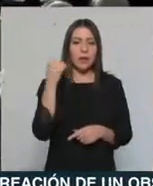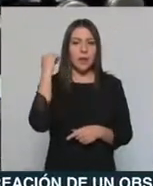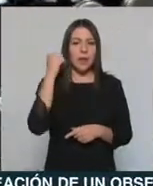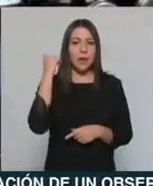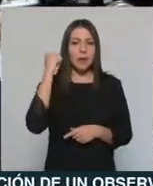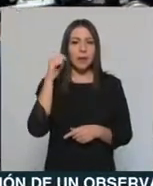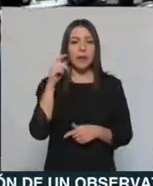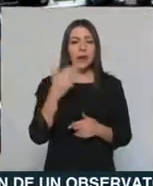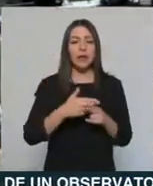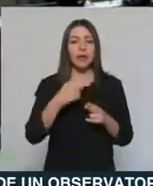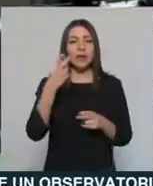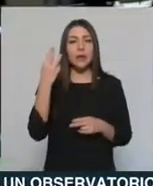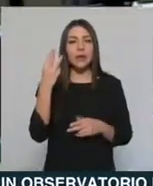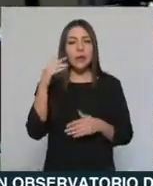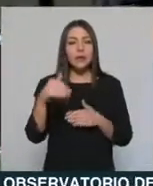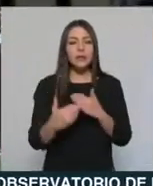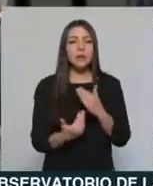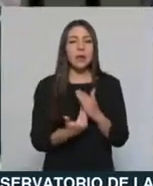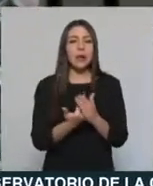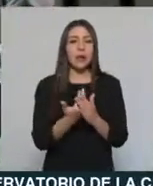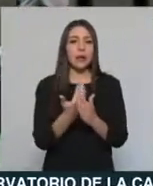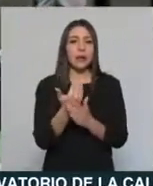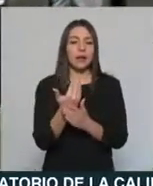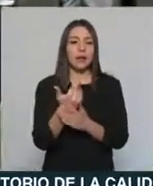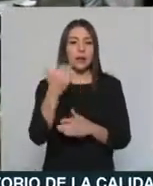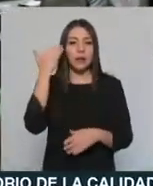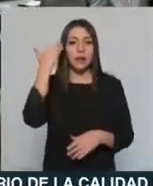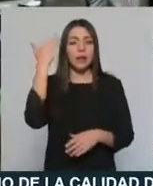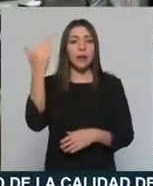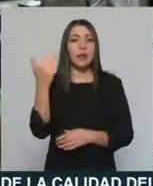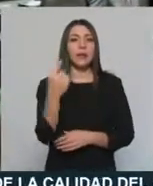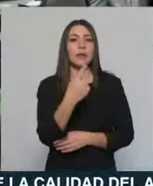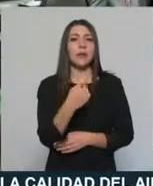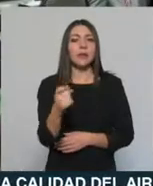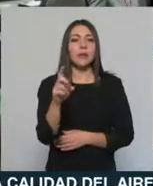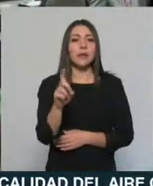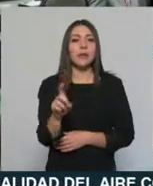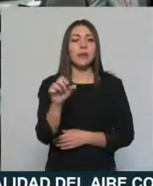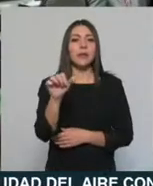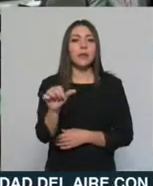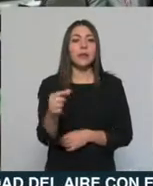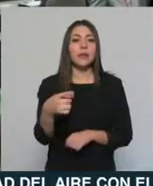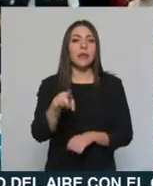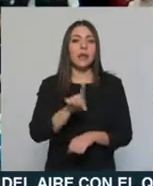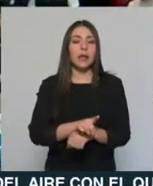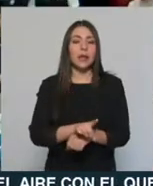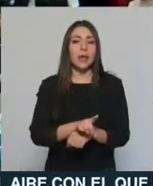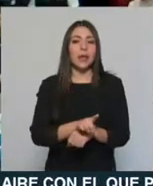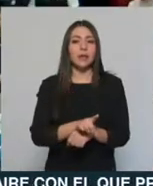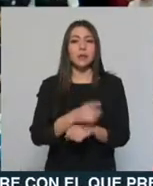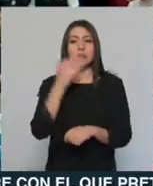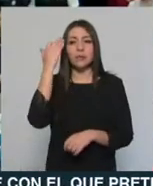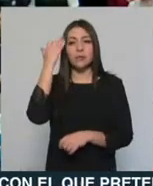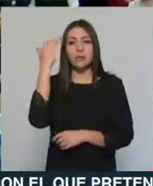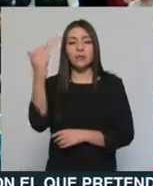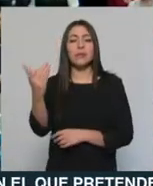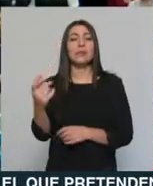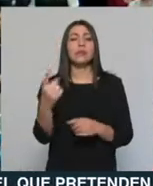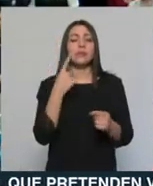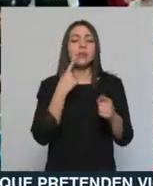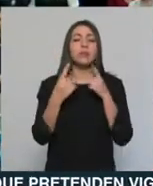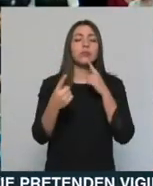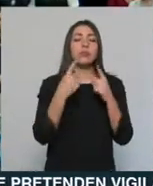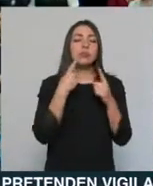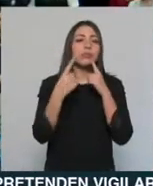ya estuvimos viéndolo. Sí. Es decir, se tardaron 136 días en un diálogo muy intenso